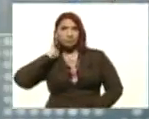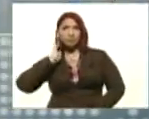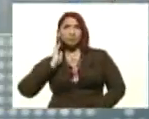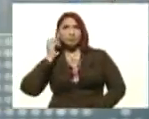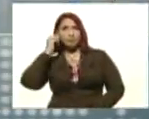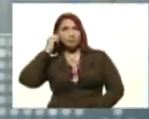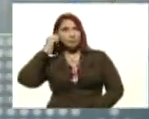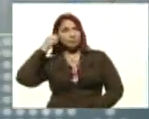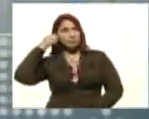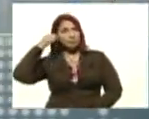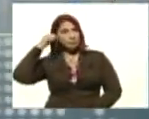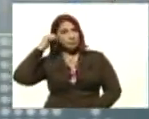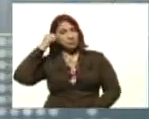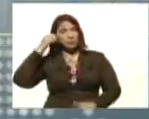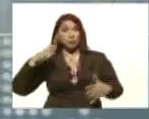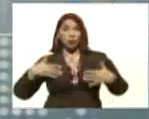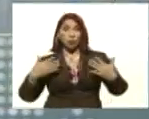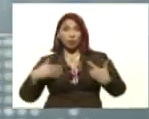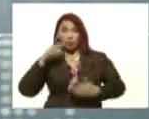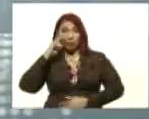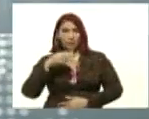Contento de ver todos estos avances